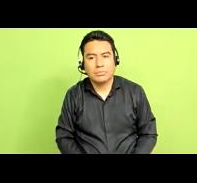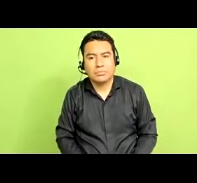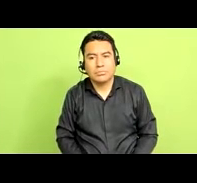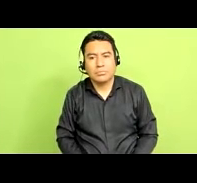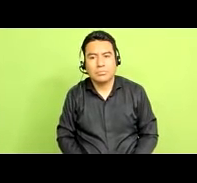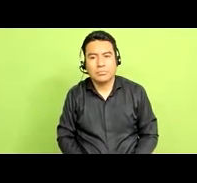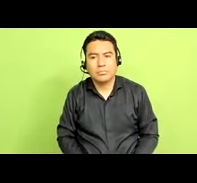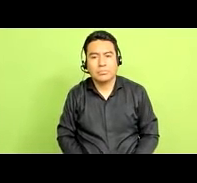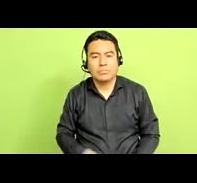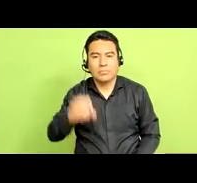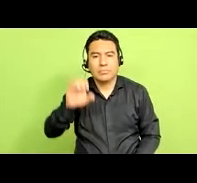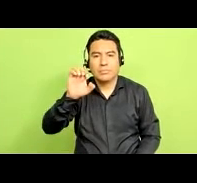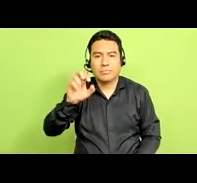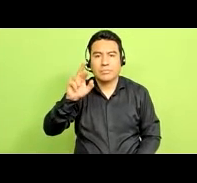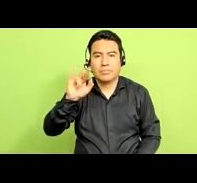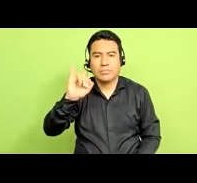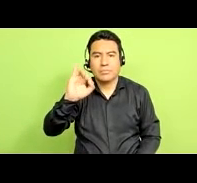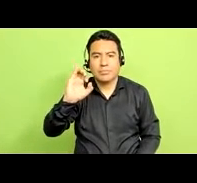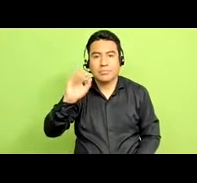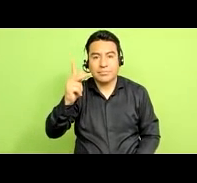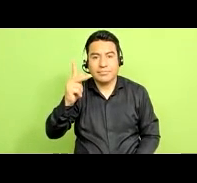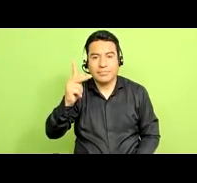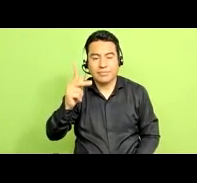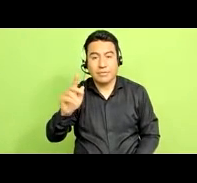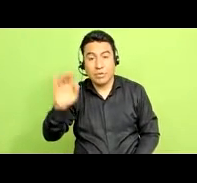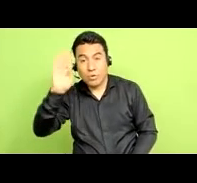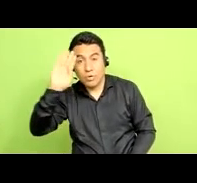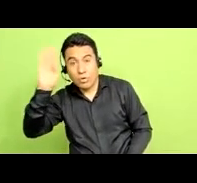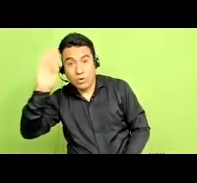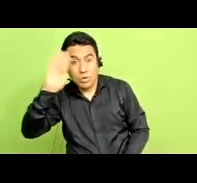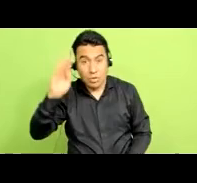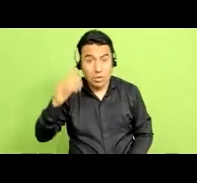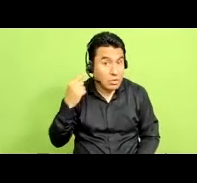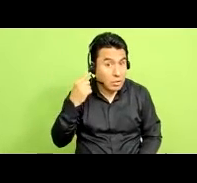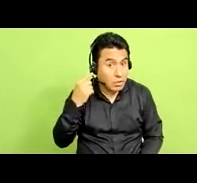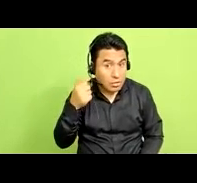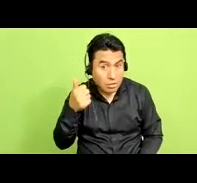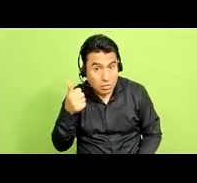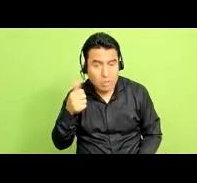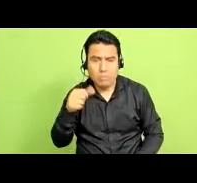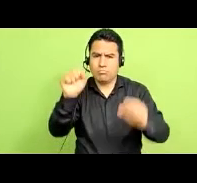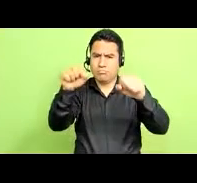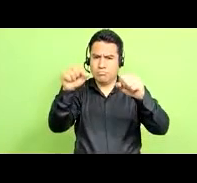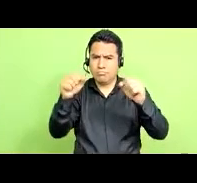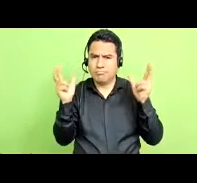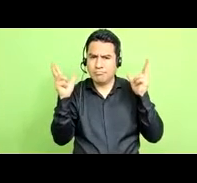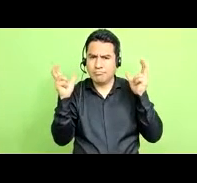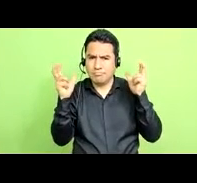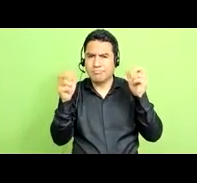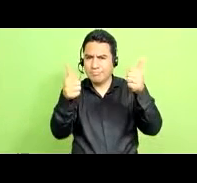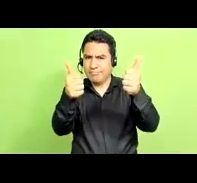pero no me escucha el dinero o la